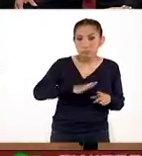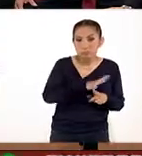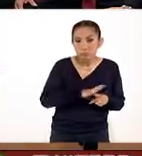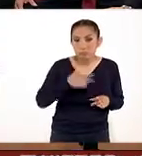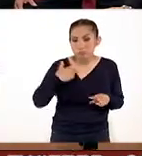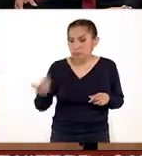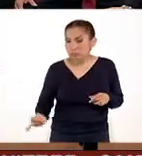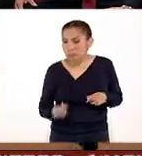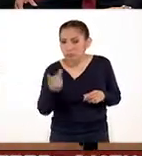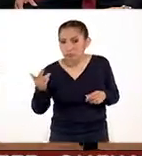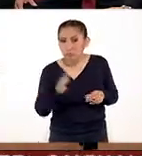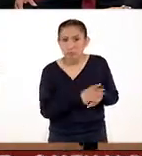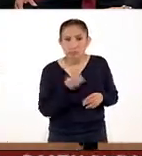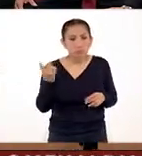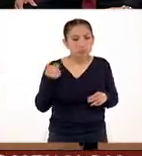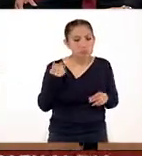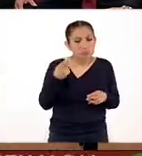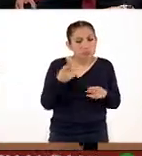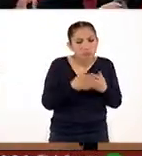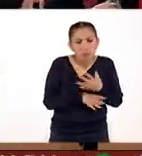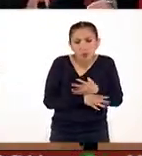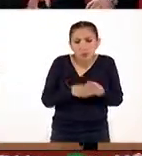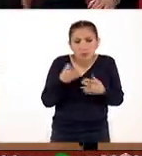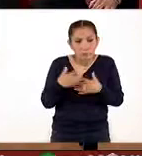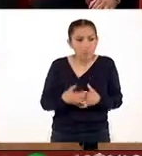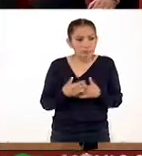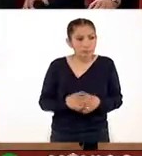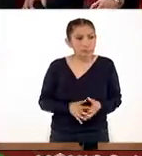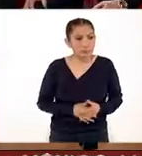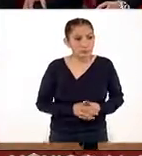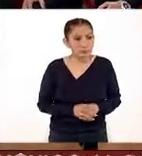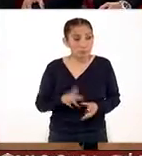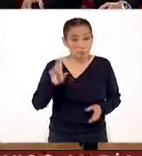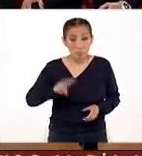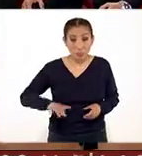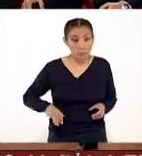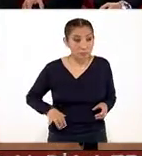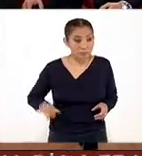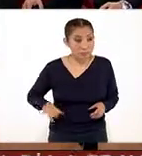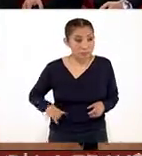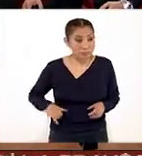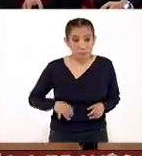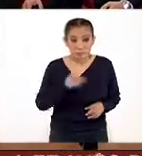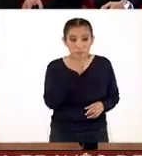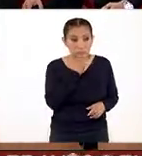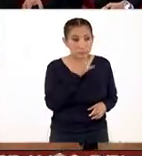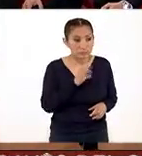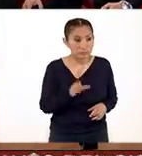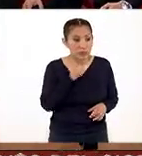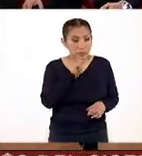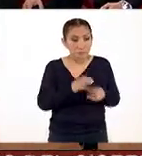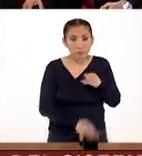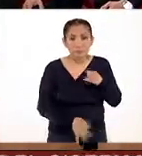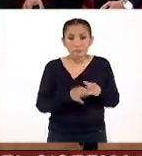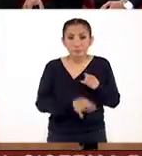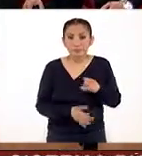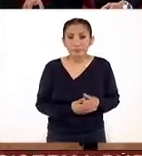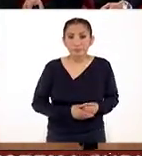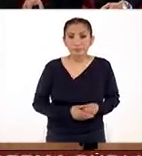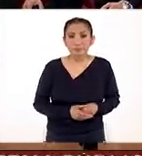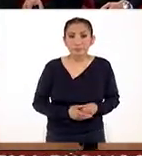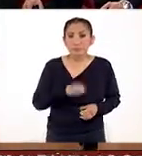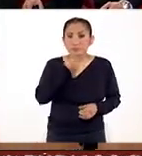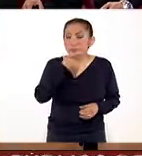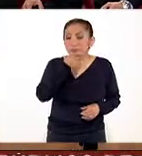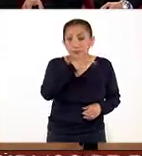y de preguntarse por qué funcionan las cosas. Pues, sin duda, que interesante, perdón, pero nada más por último,